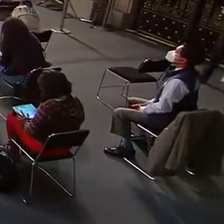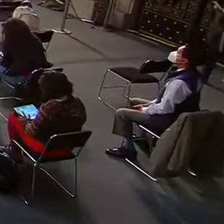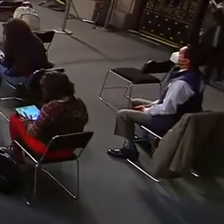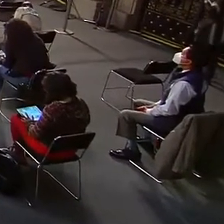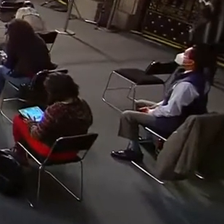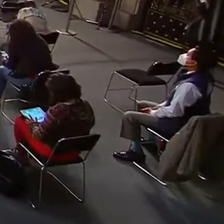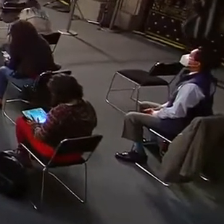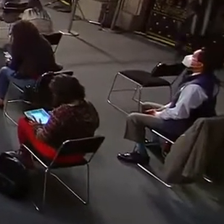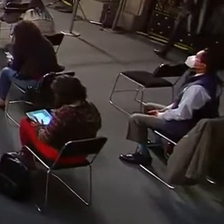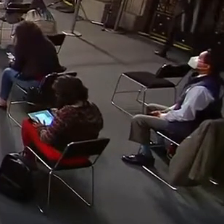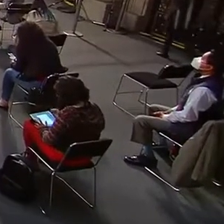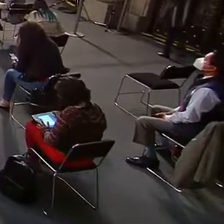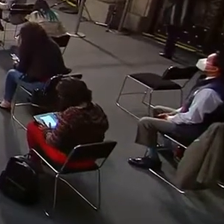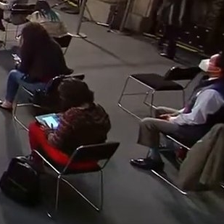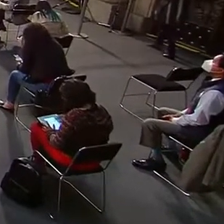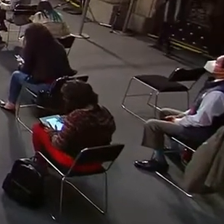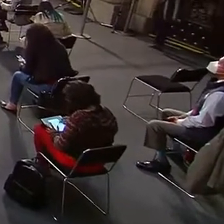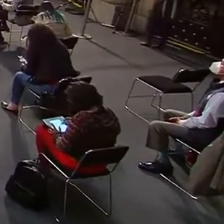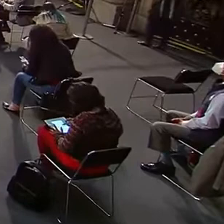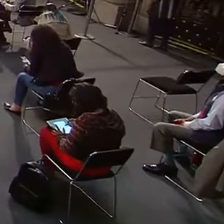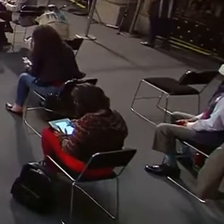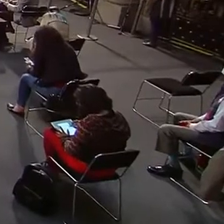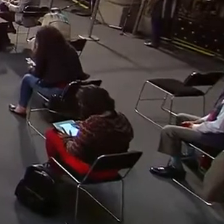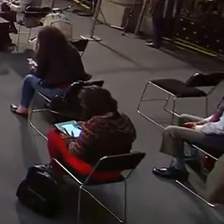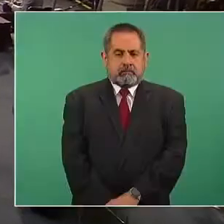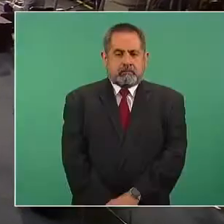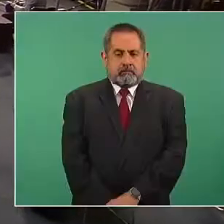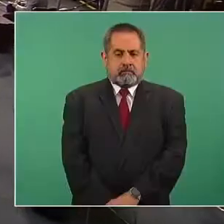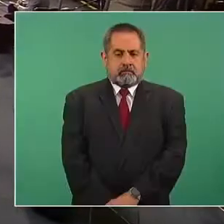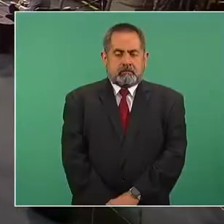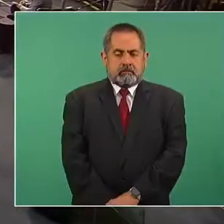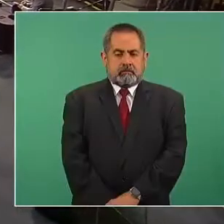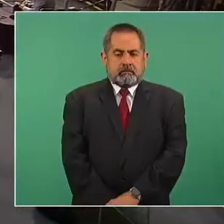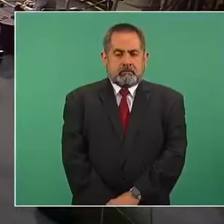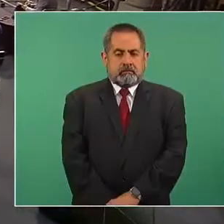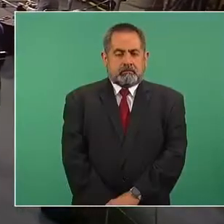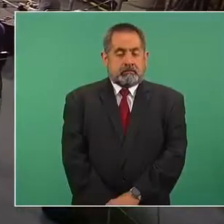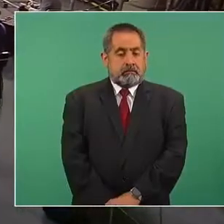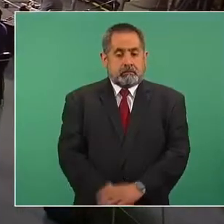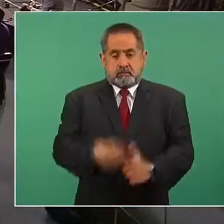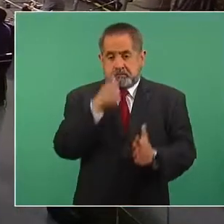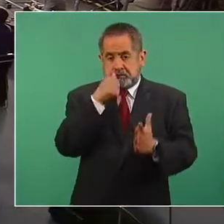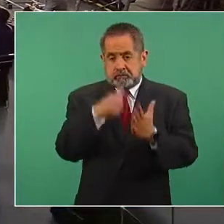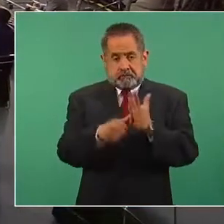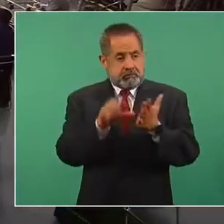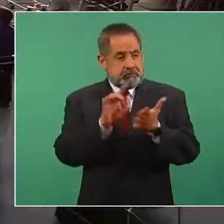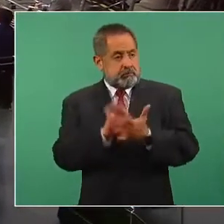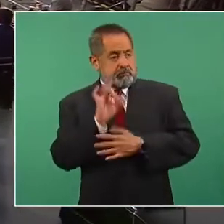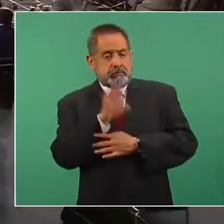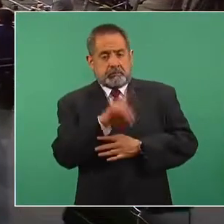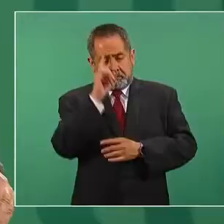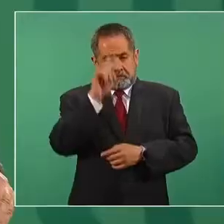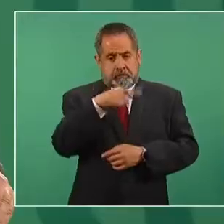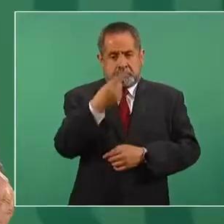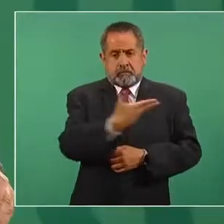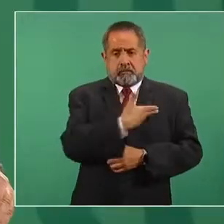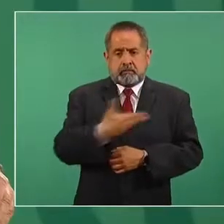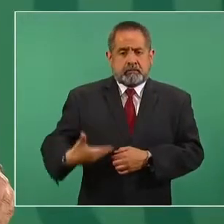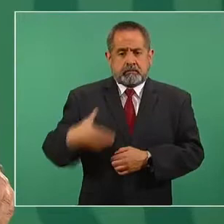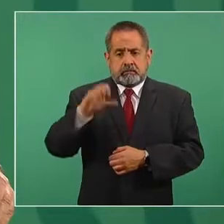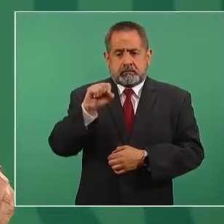Saldívar Lelo de Larrea, presidente de la Suprema Corte de Justicia de la